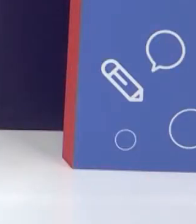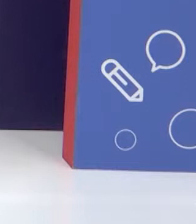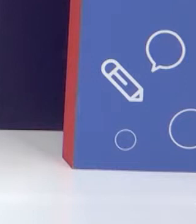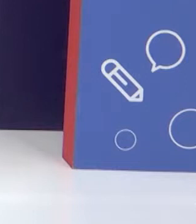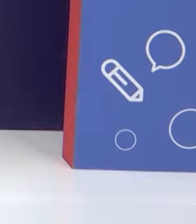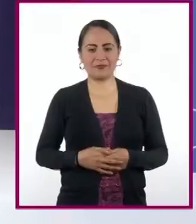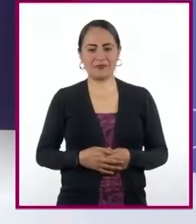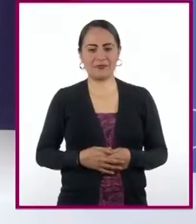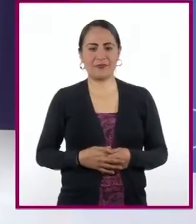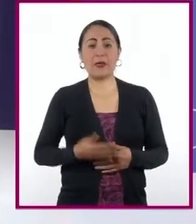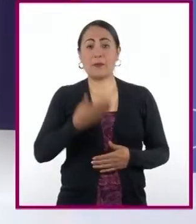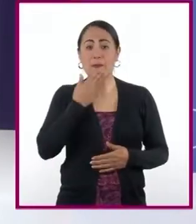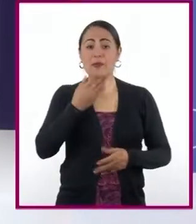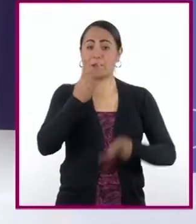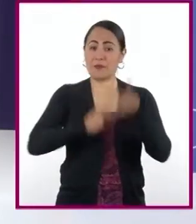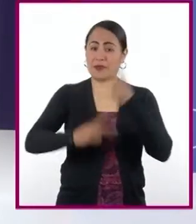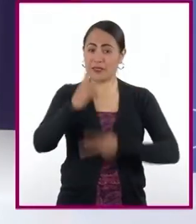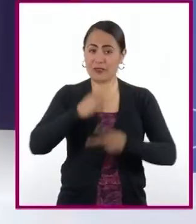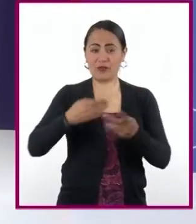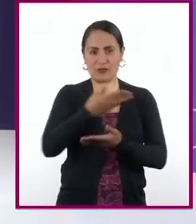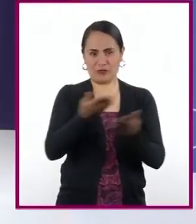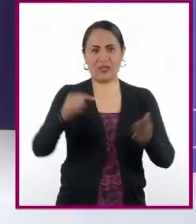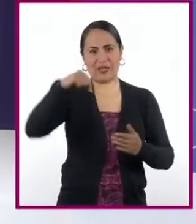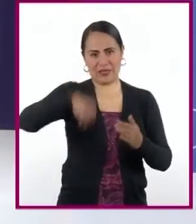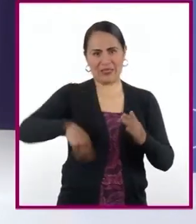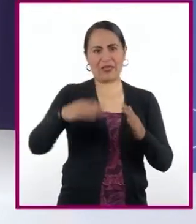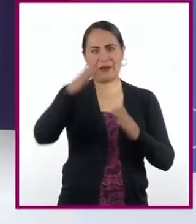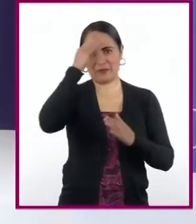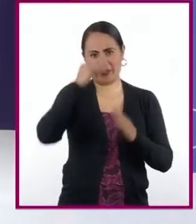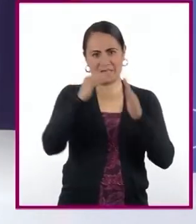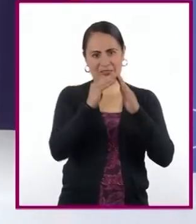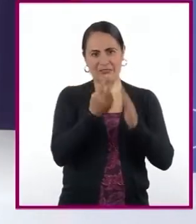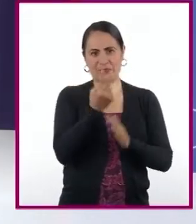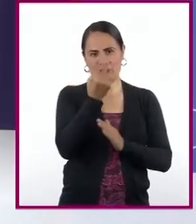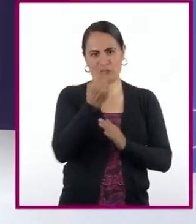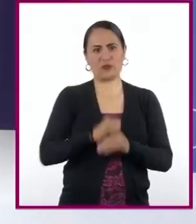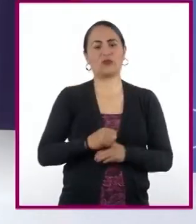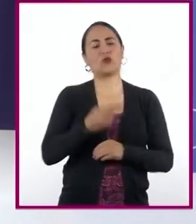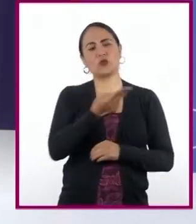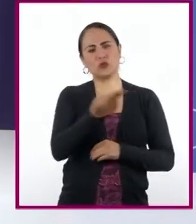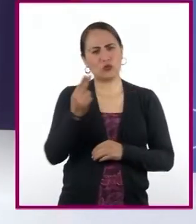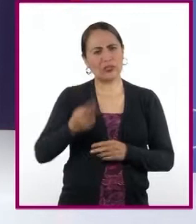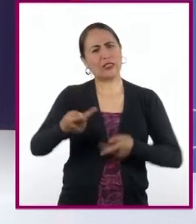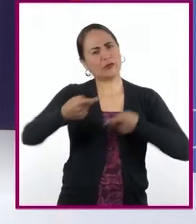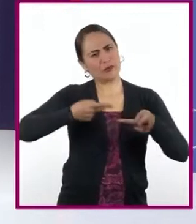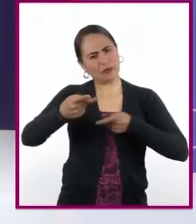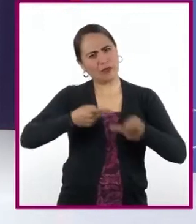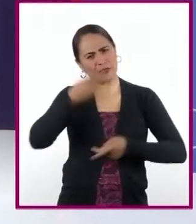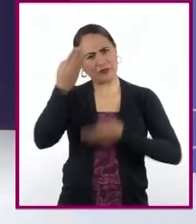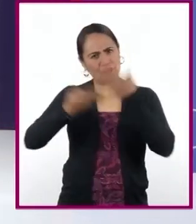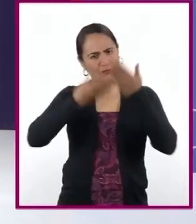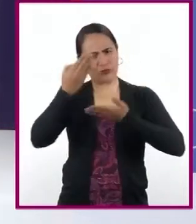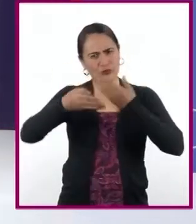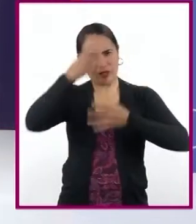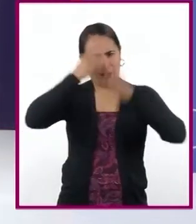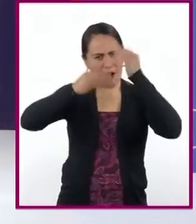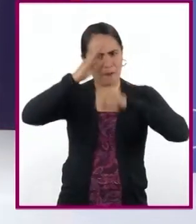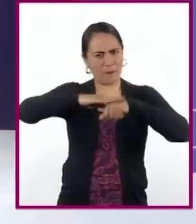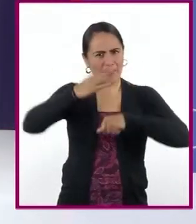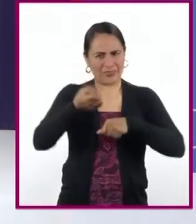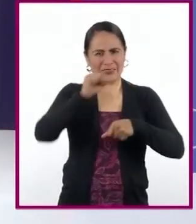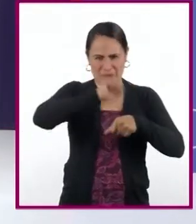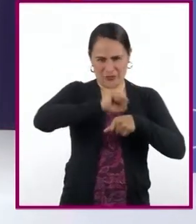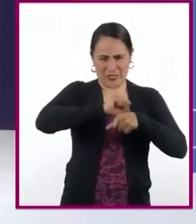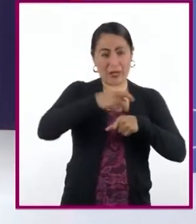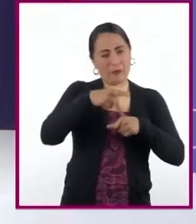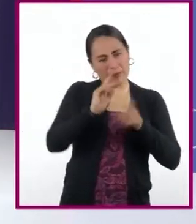¿Qué tal? Sean bienvenidas y bienvenidos a Aprende en Casa 2, donde podrán continuar con su preparación de educación secundaria, pero a